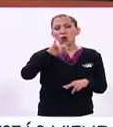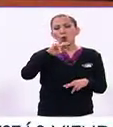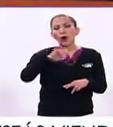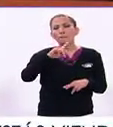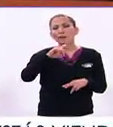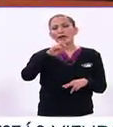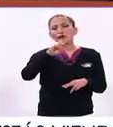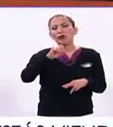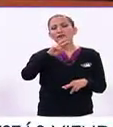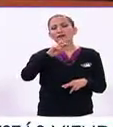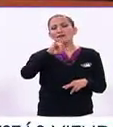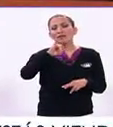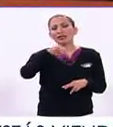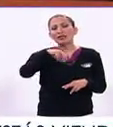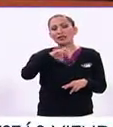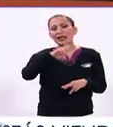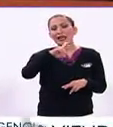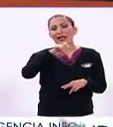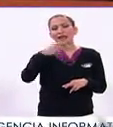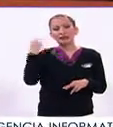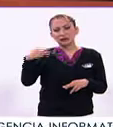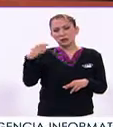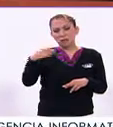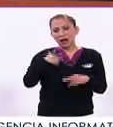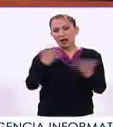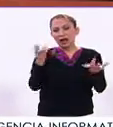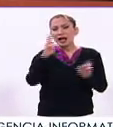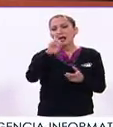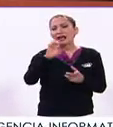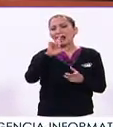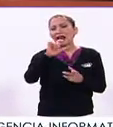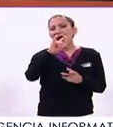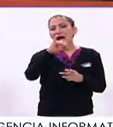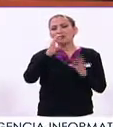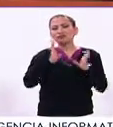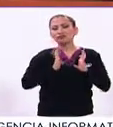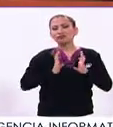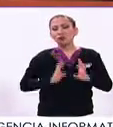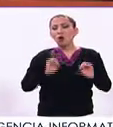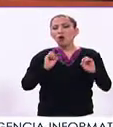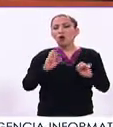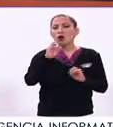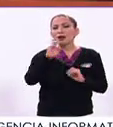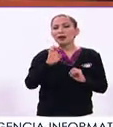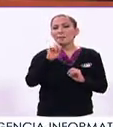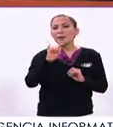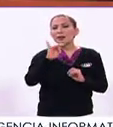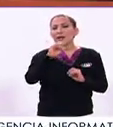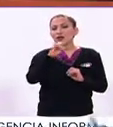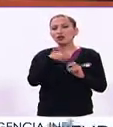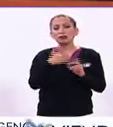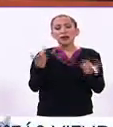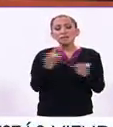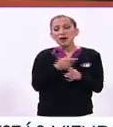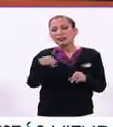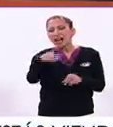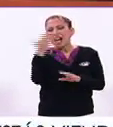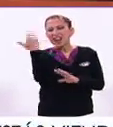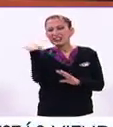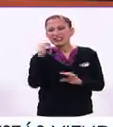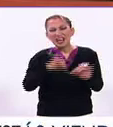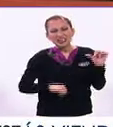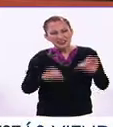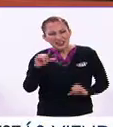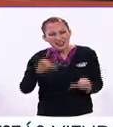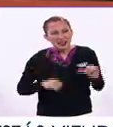nos habla de esto, a lo que él le llama relajados o reprimidos, qué sucedía en torno a las diversiones y en torno a la